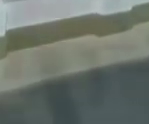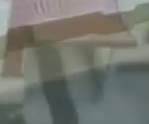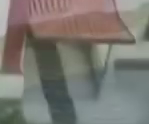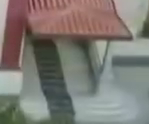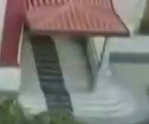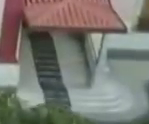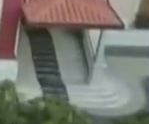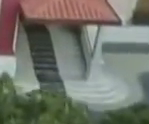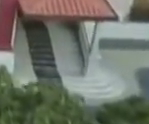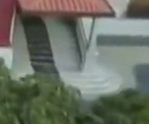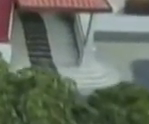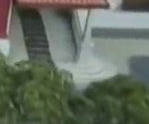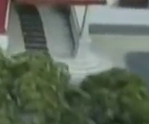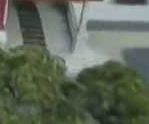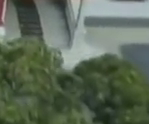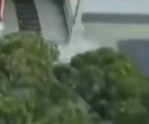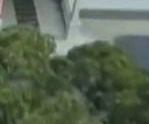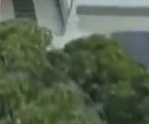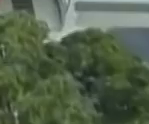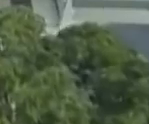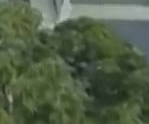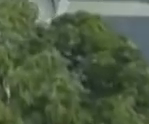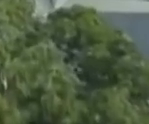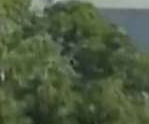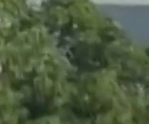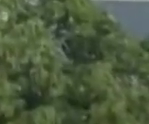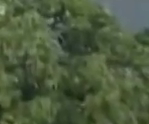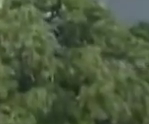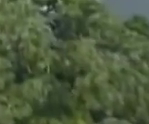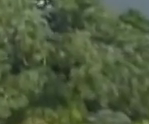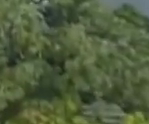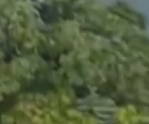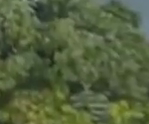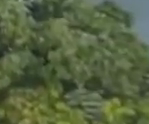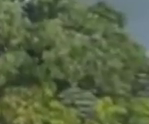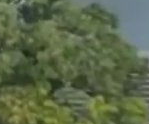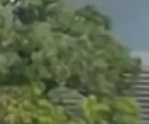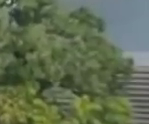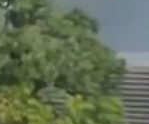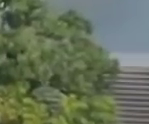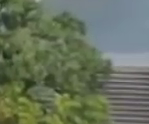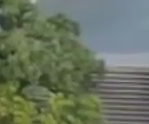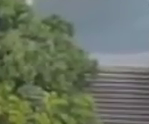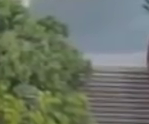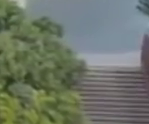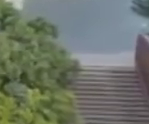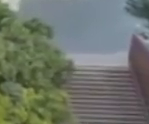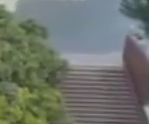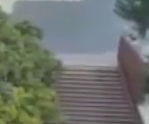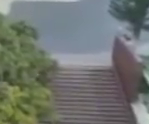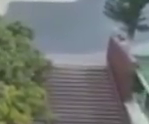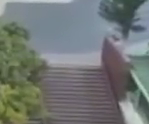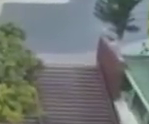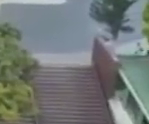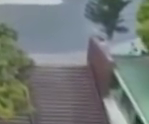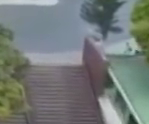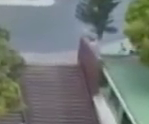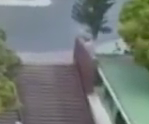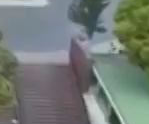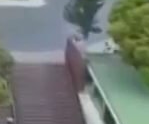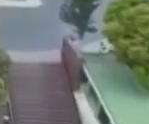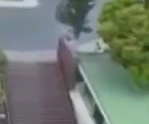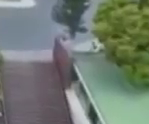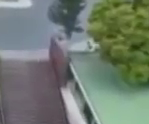continuamos acá desde el Palacio de Miraflores. Acaba de concluir entonces el encuentro que sostuvo el presidente constitucional de la